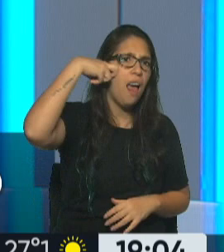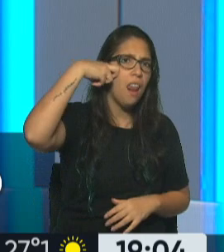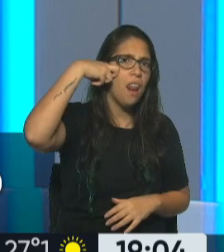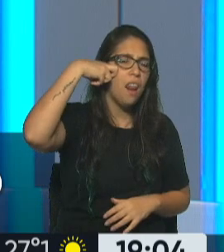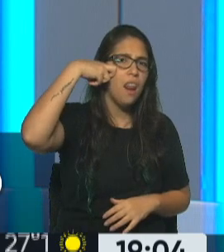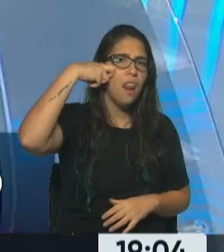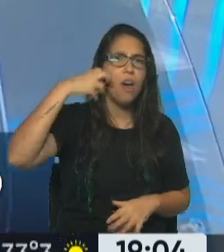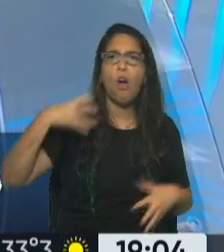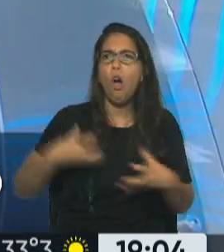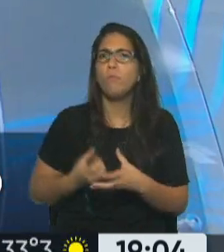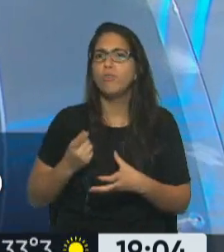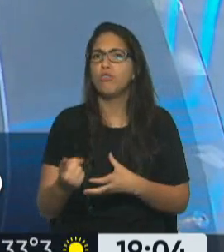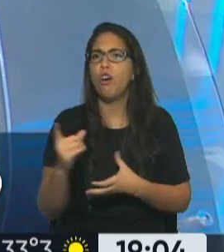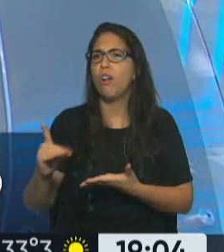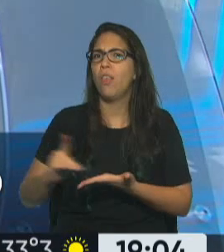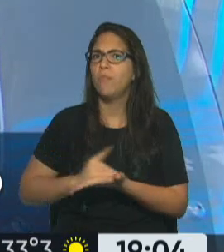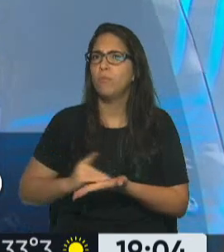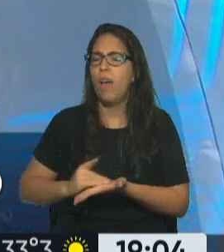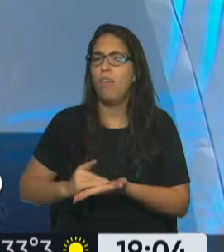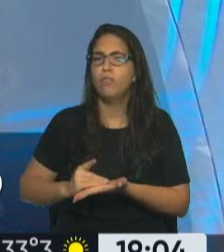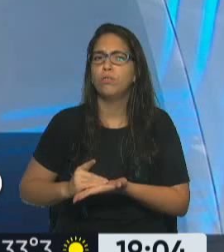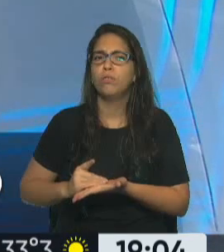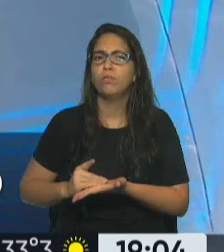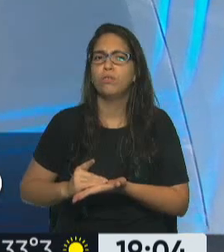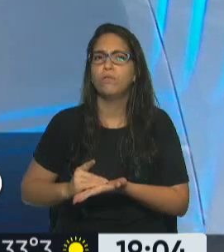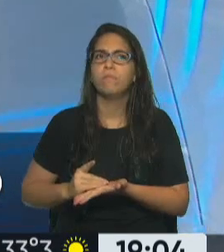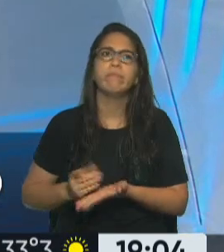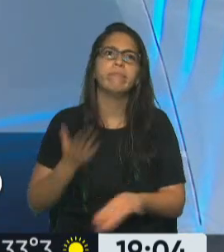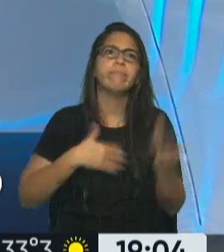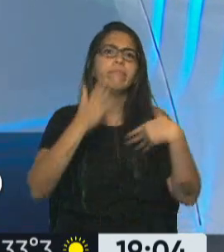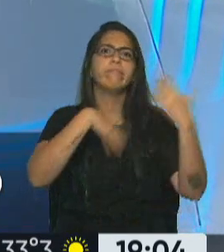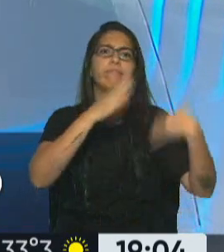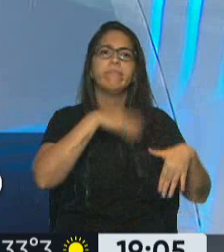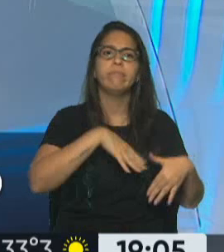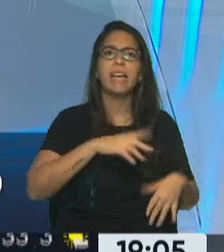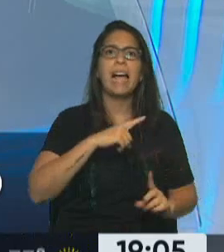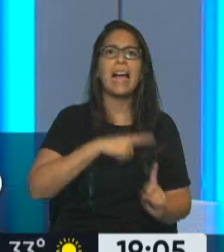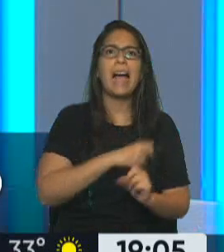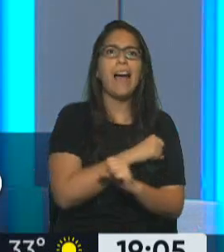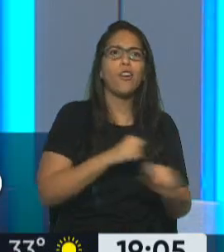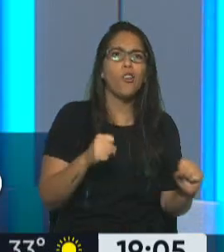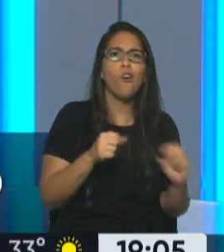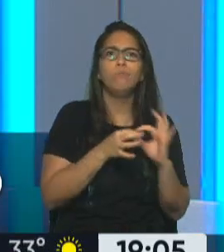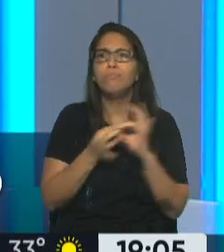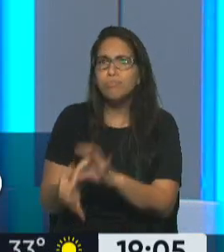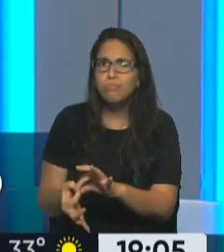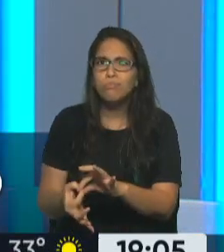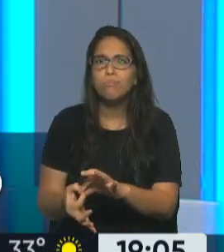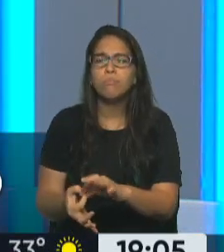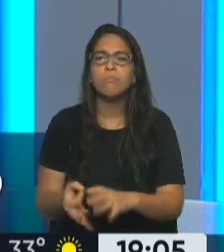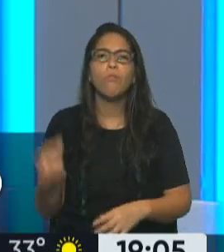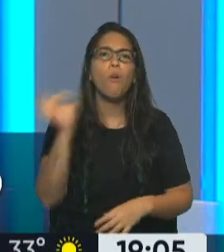oposición son los diputados que alguna vez bendijo Elisa carrió los